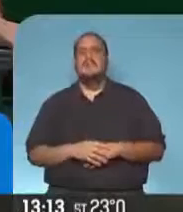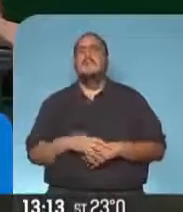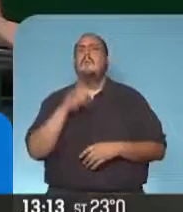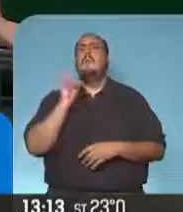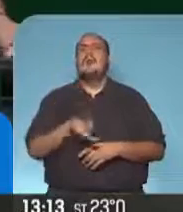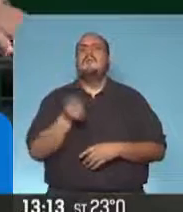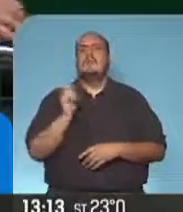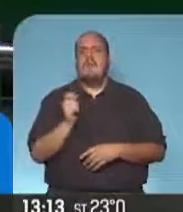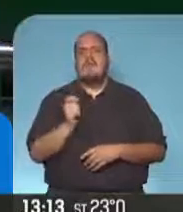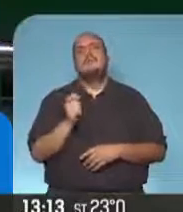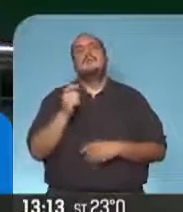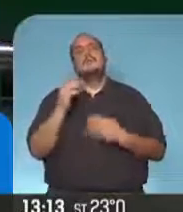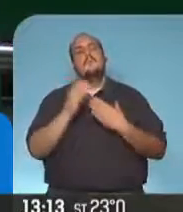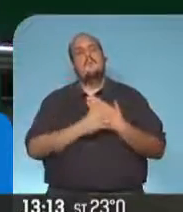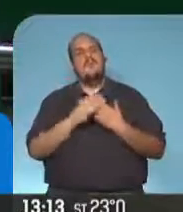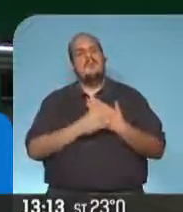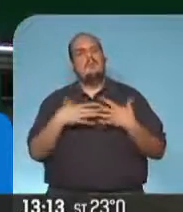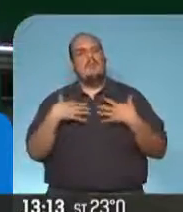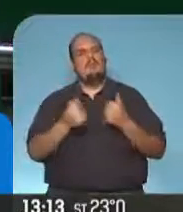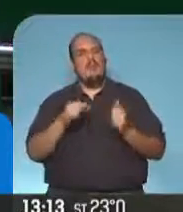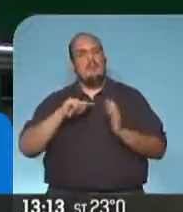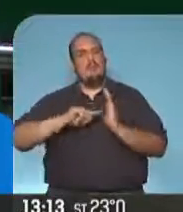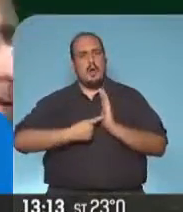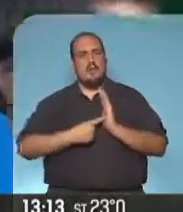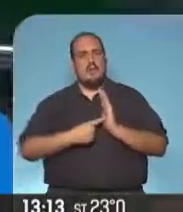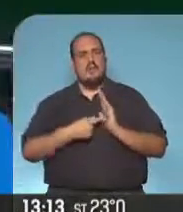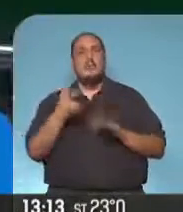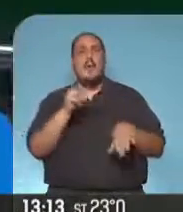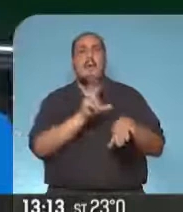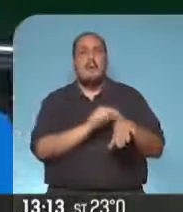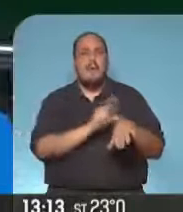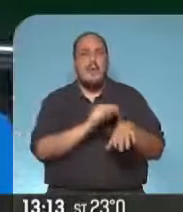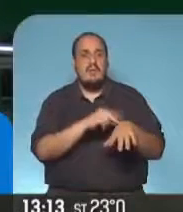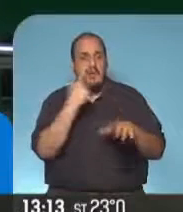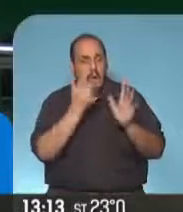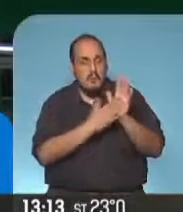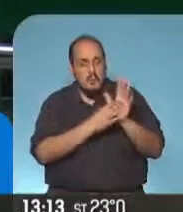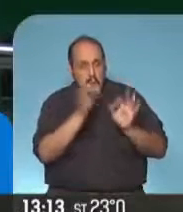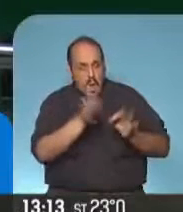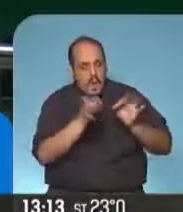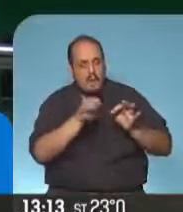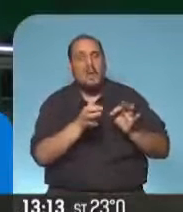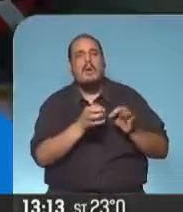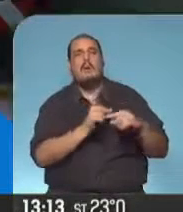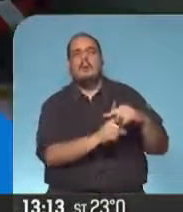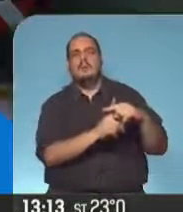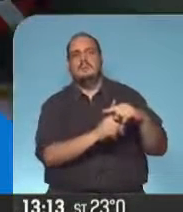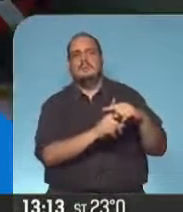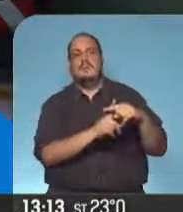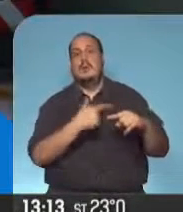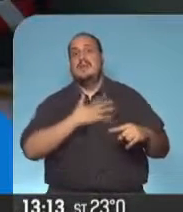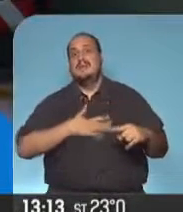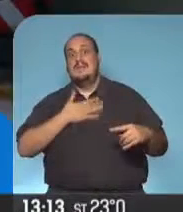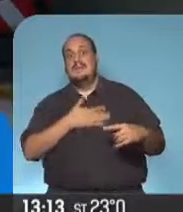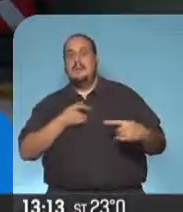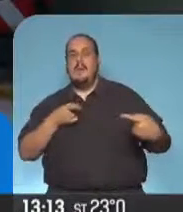Ministerio de Salud porteño después de que la médica diera positivo en el test que se le realizó cuando comenzó a presentar síntomas compatibles con